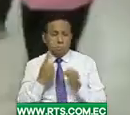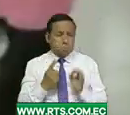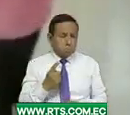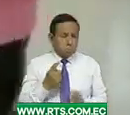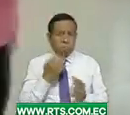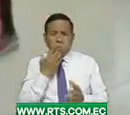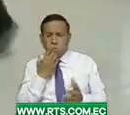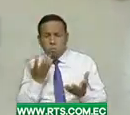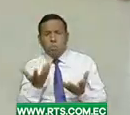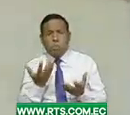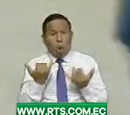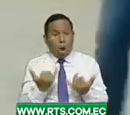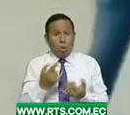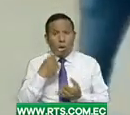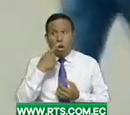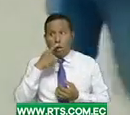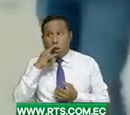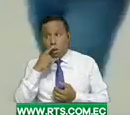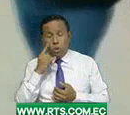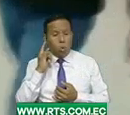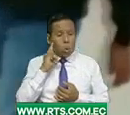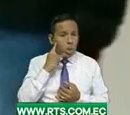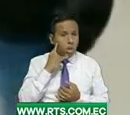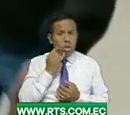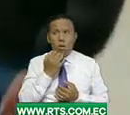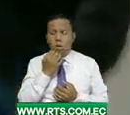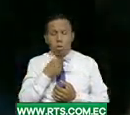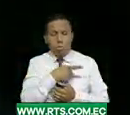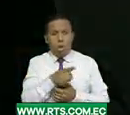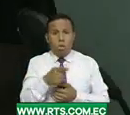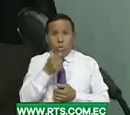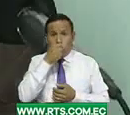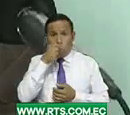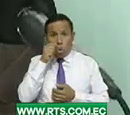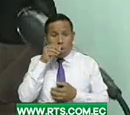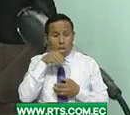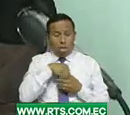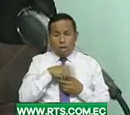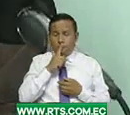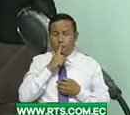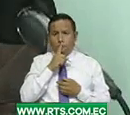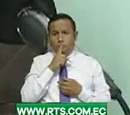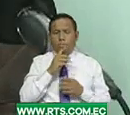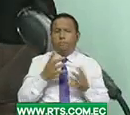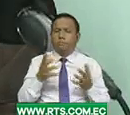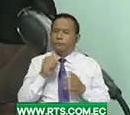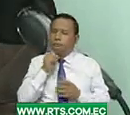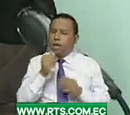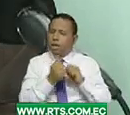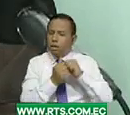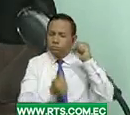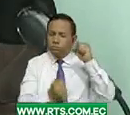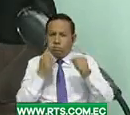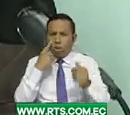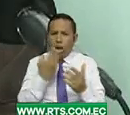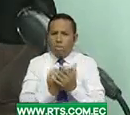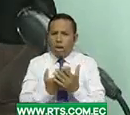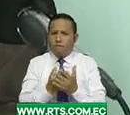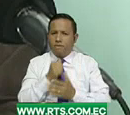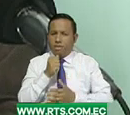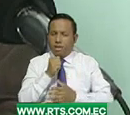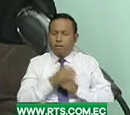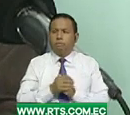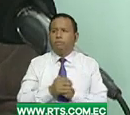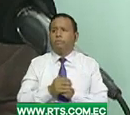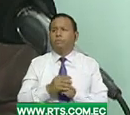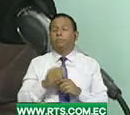de menores para esconder sobres con sustancias. Es entregado a una persona adulta y dadas